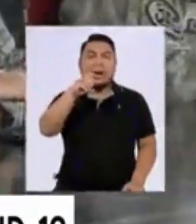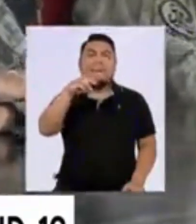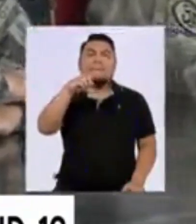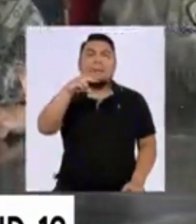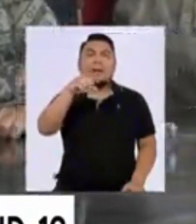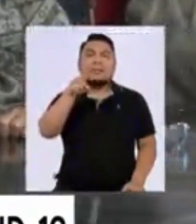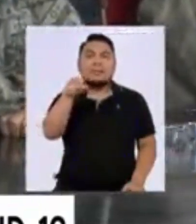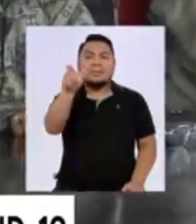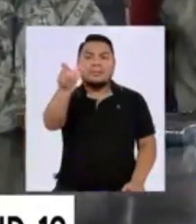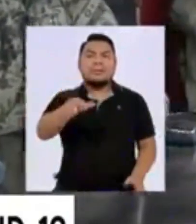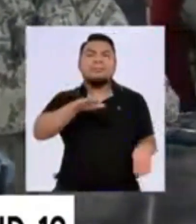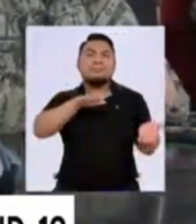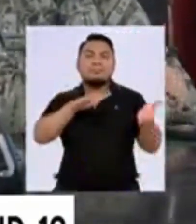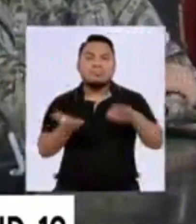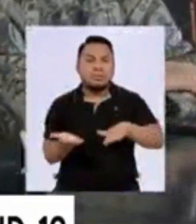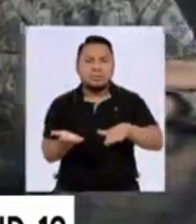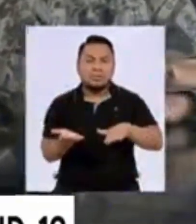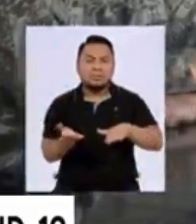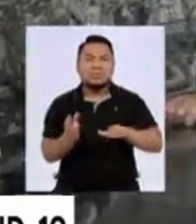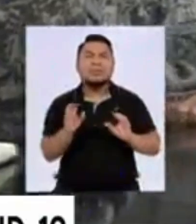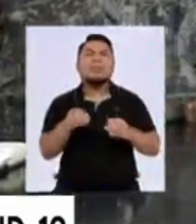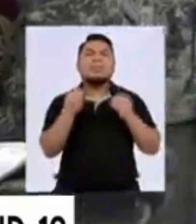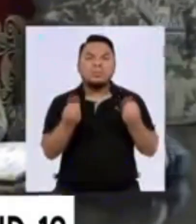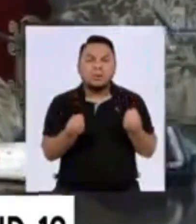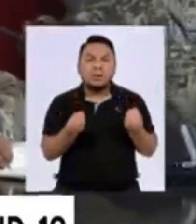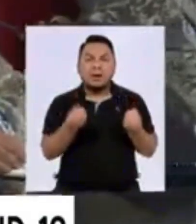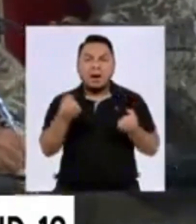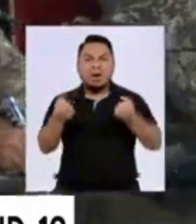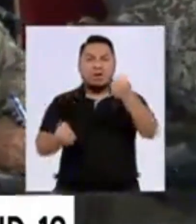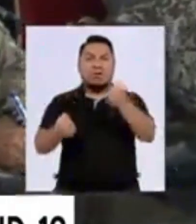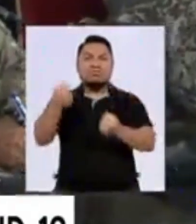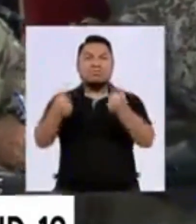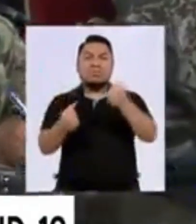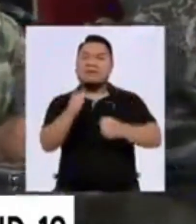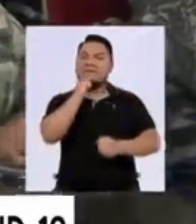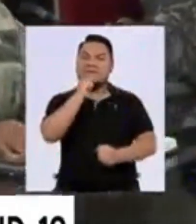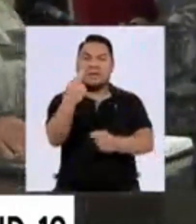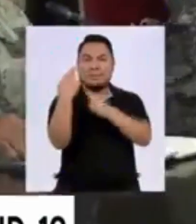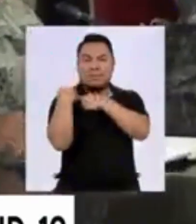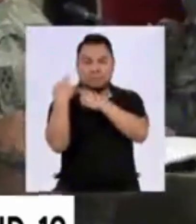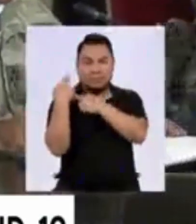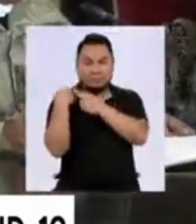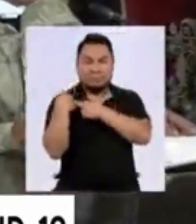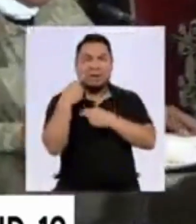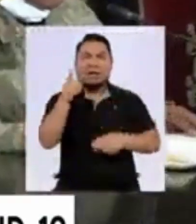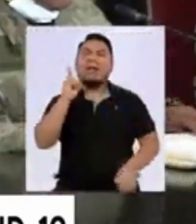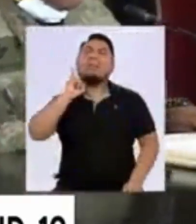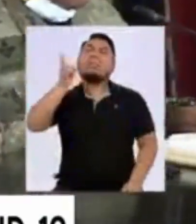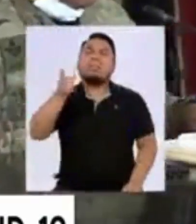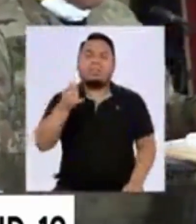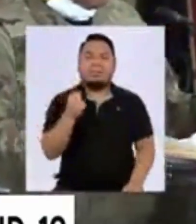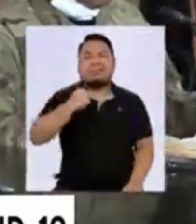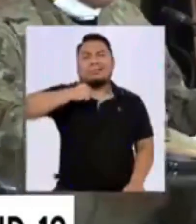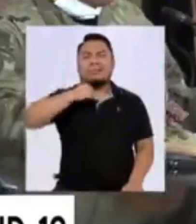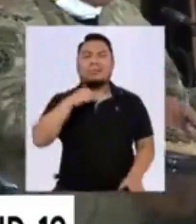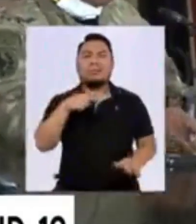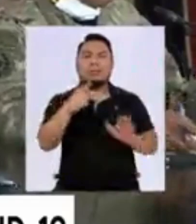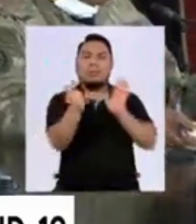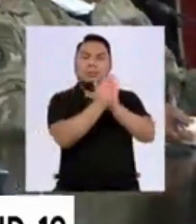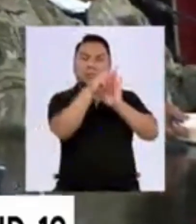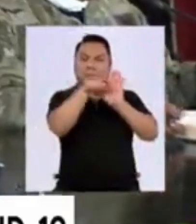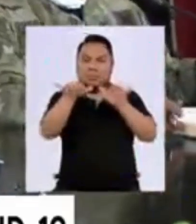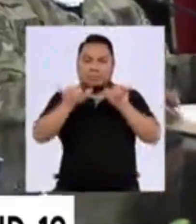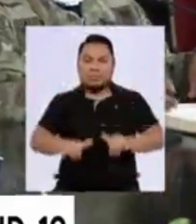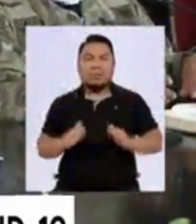muerto por un conductor irresponsable que hizo caso omiso del estado de